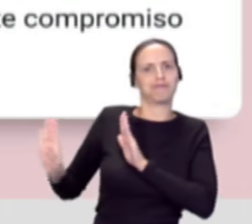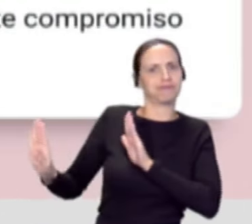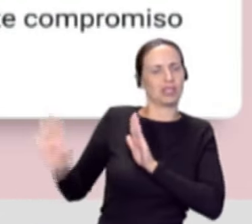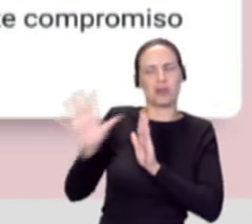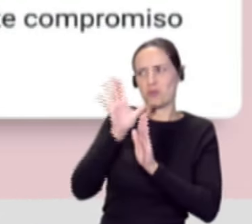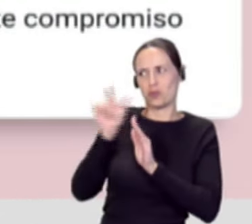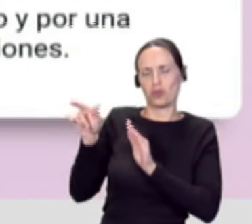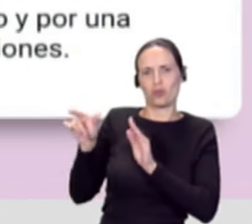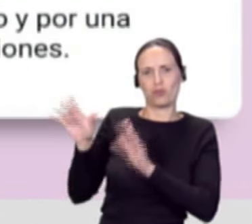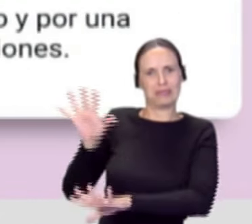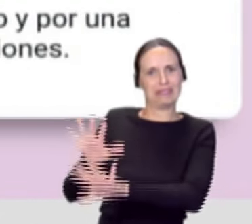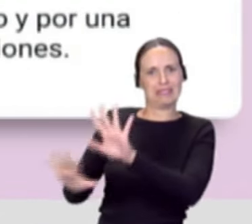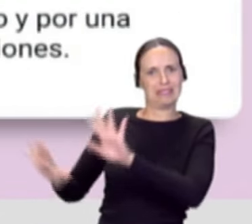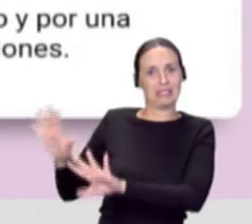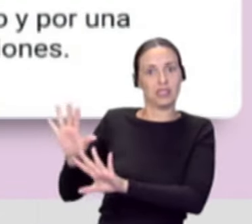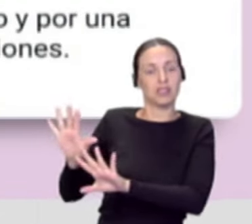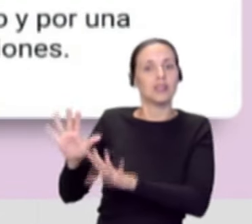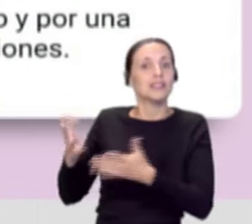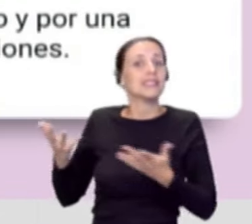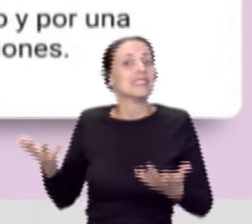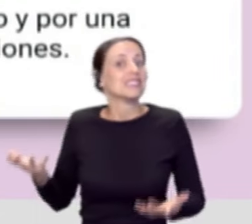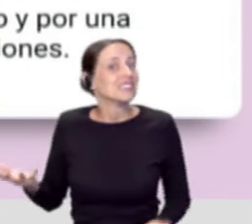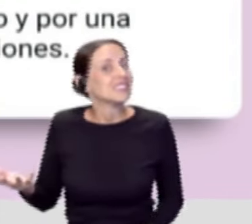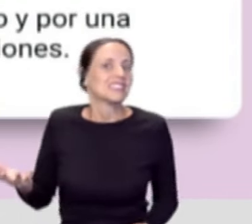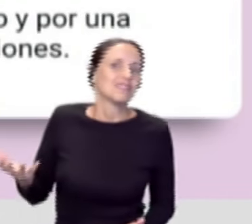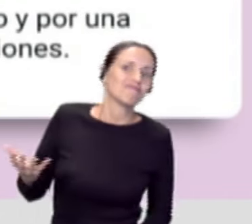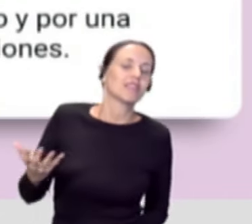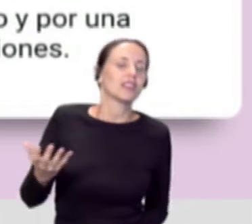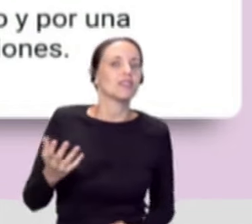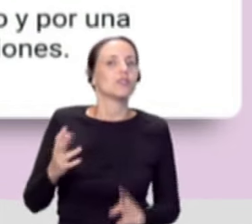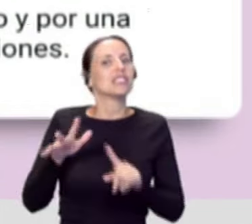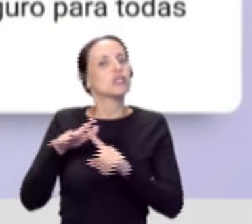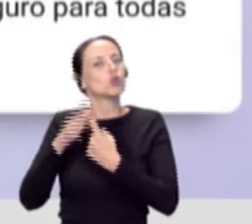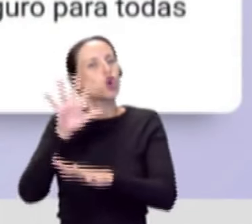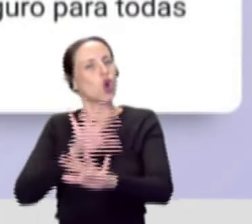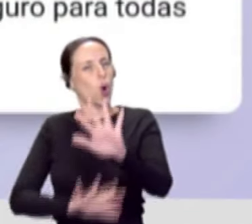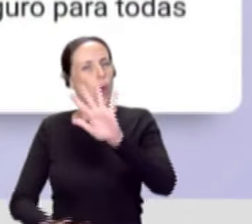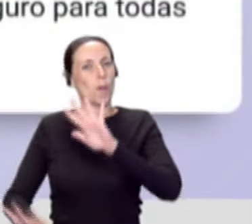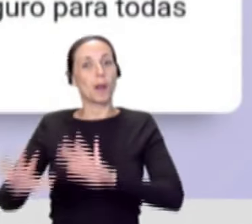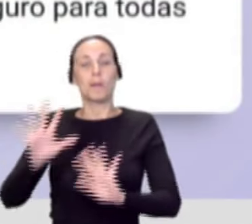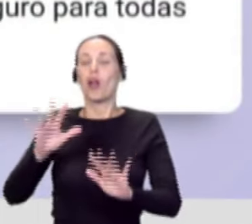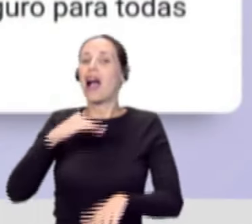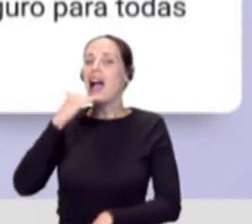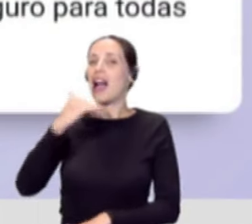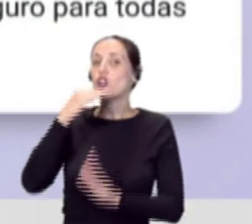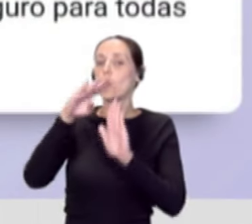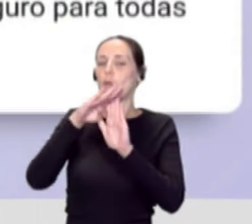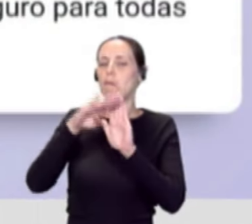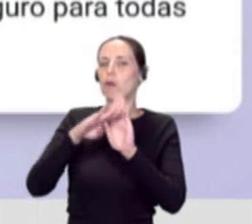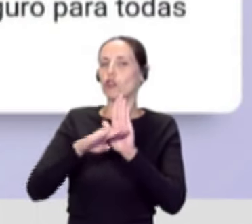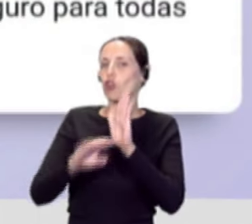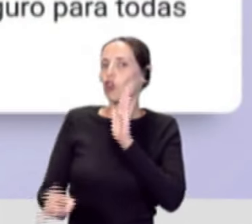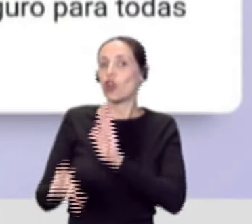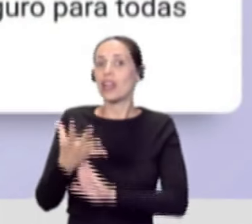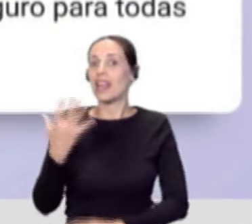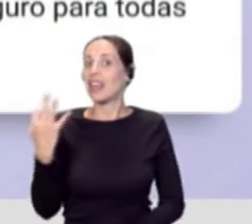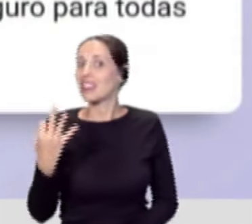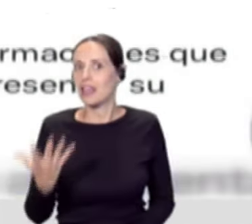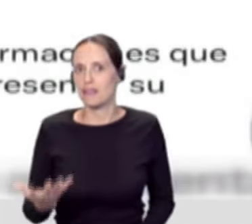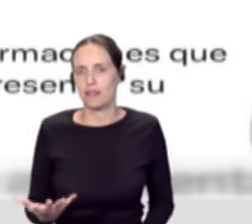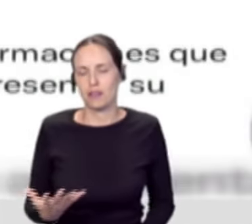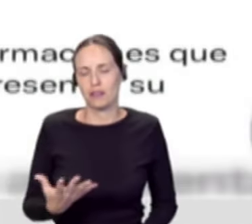Pero no por nada. Entonces, por eso digo que es complicado, pero sí que habría que hacer algún tipo de protocolo para que se pueda, de